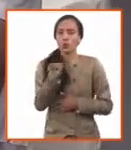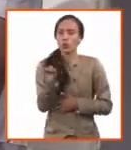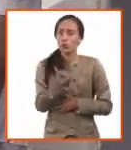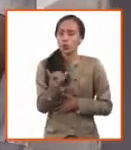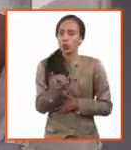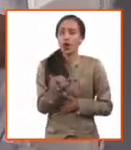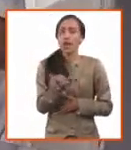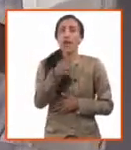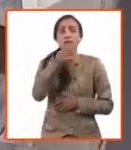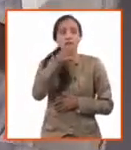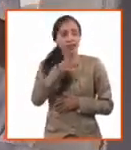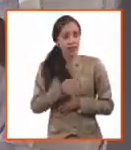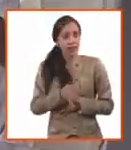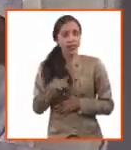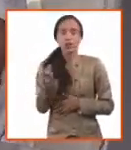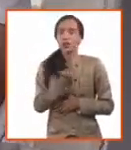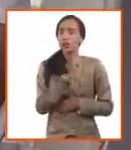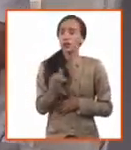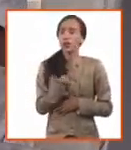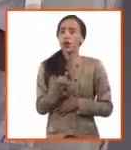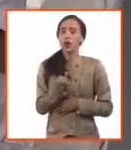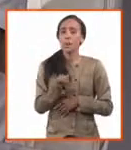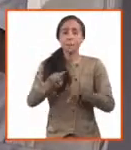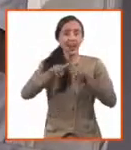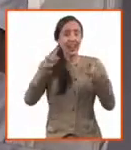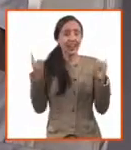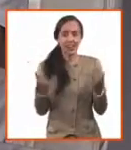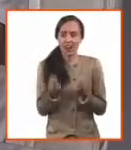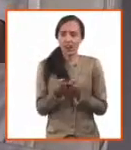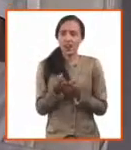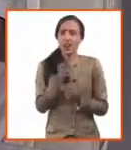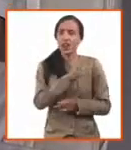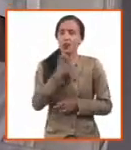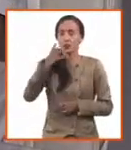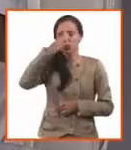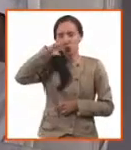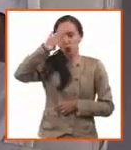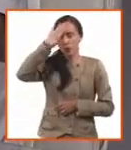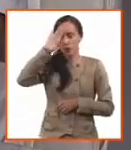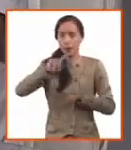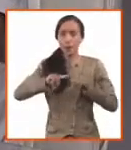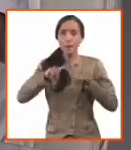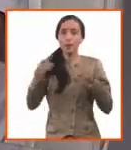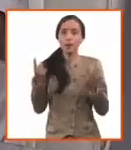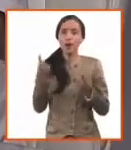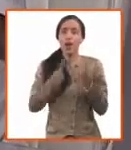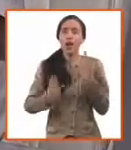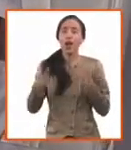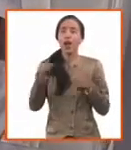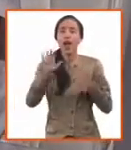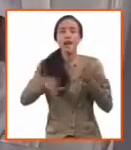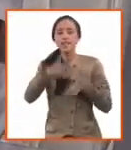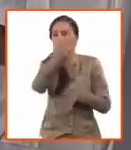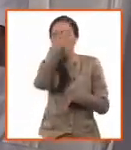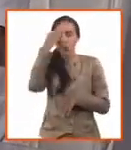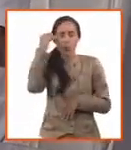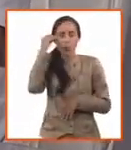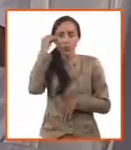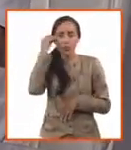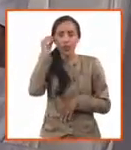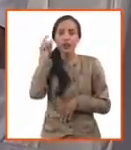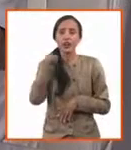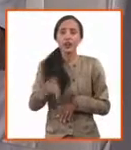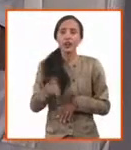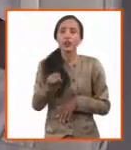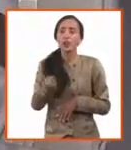para Fidel y también puede ser válido para hablar en sentido general de la Revolución Cubana. Porque hay algo que muchas veces se olvida y es que se trata de una